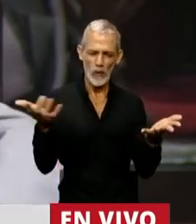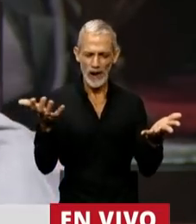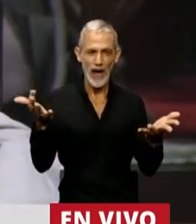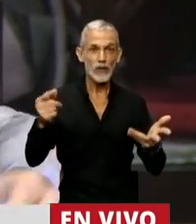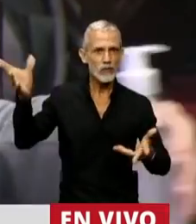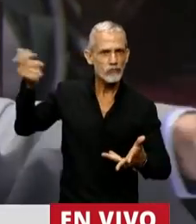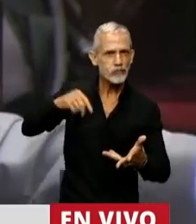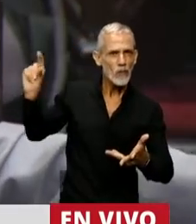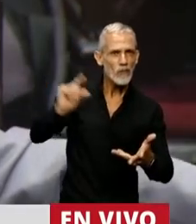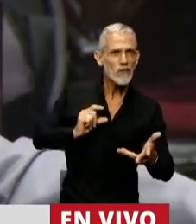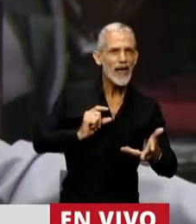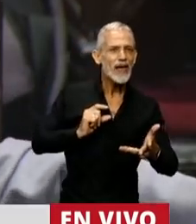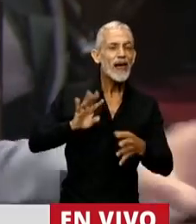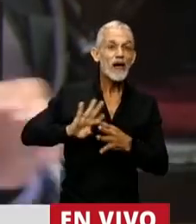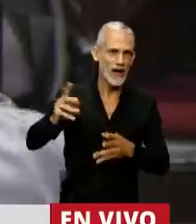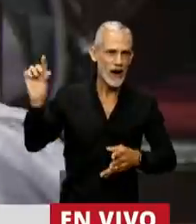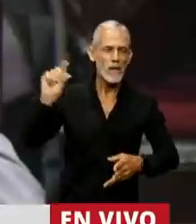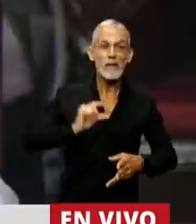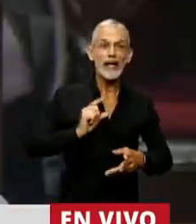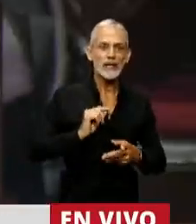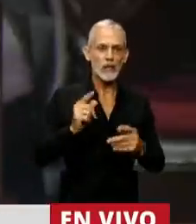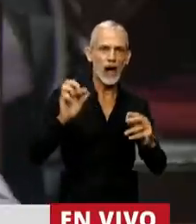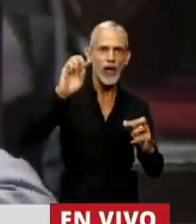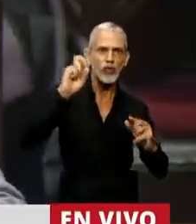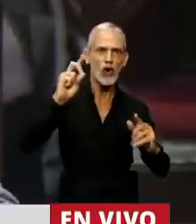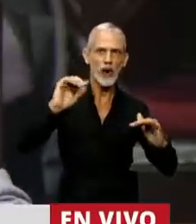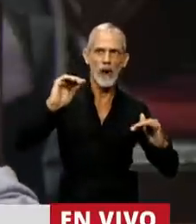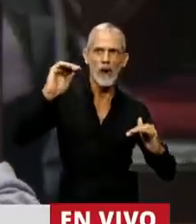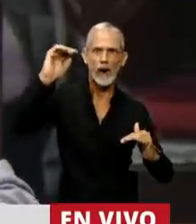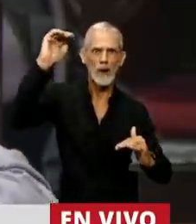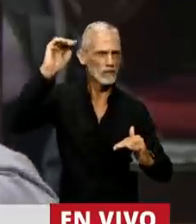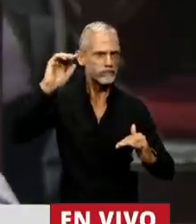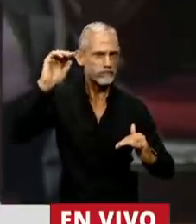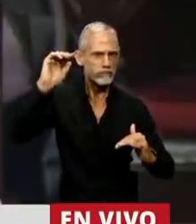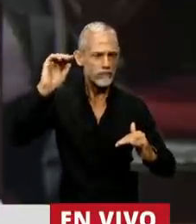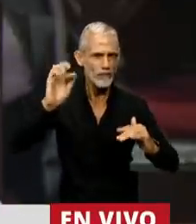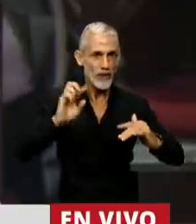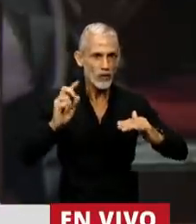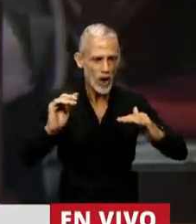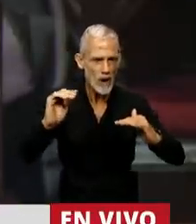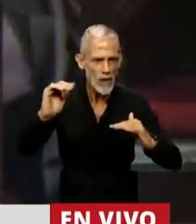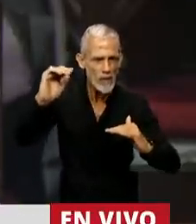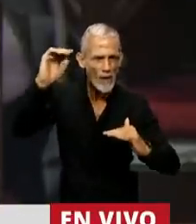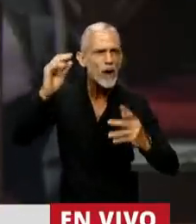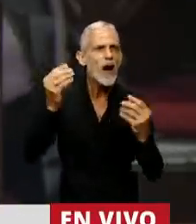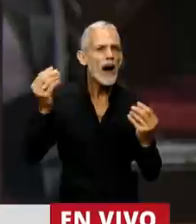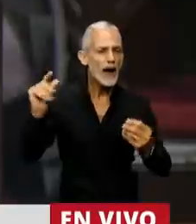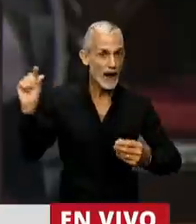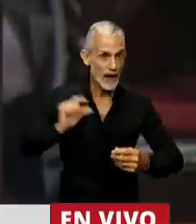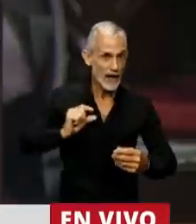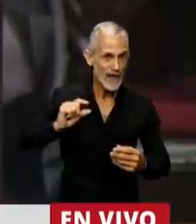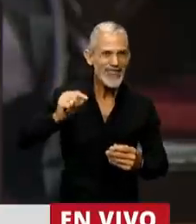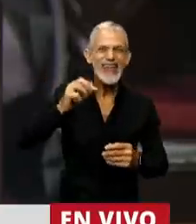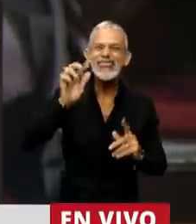deuda para calmar un poco al dólar, que no se les termina de calmar y sigue corcoveando, tomando deuda